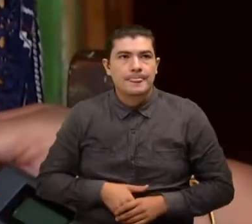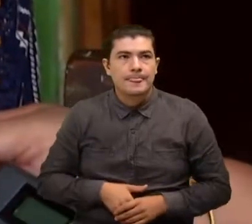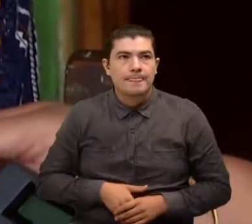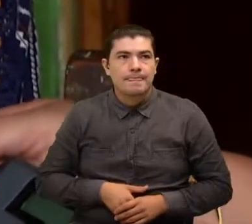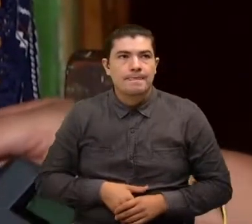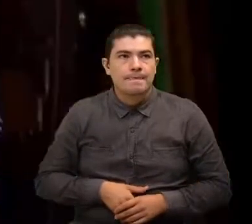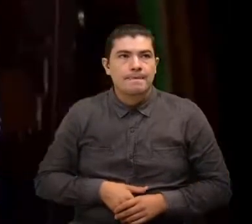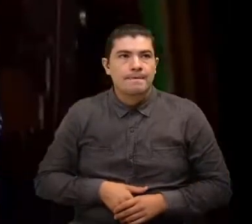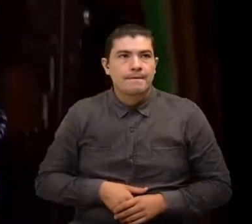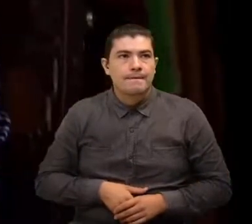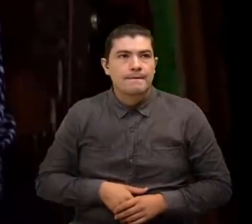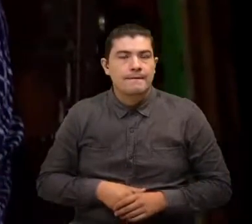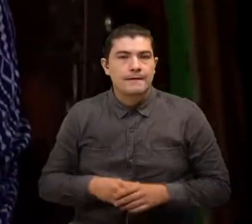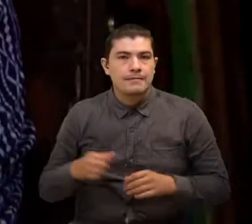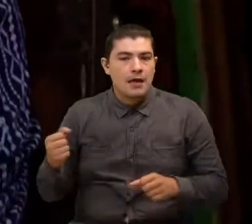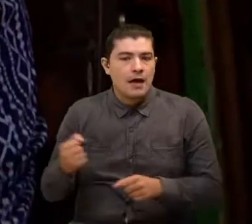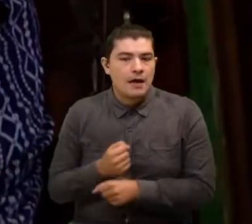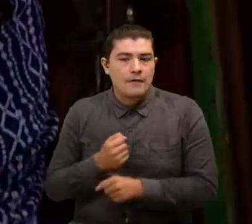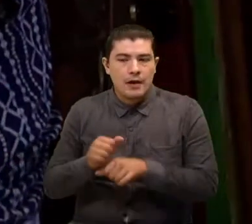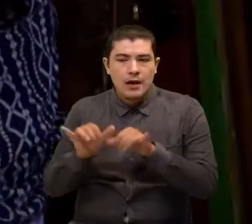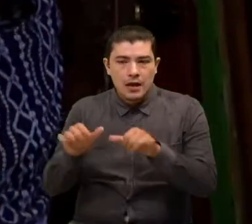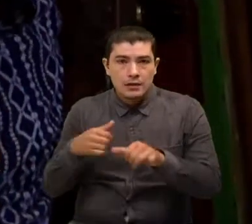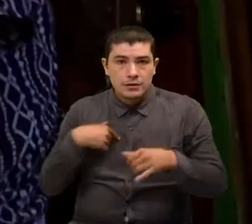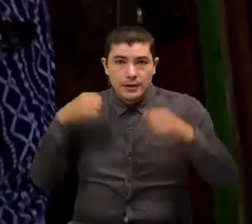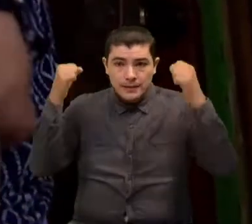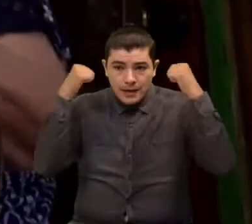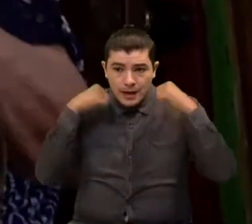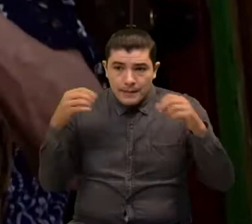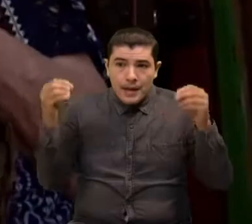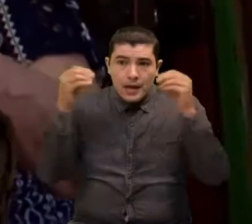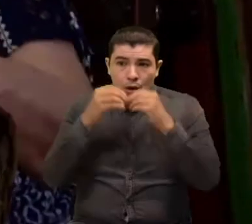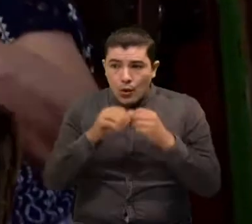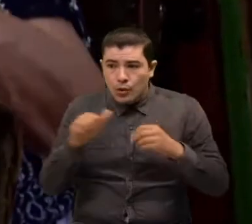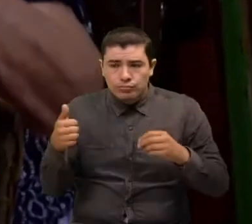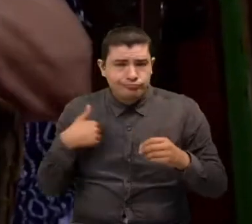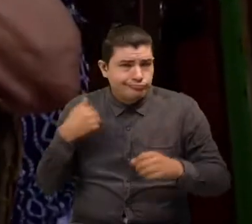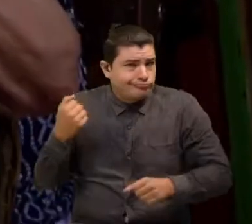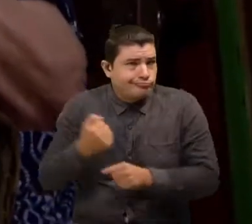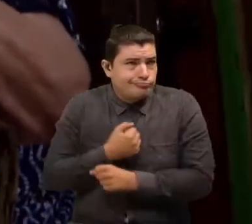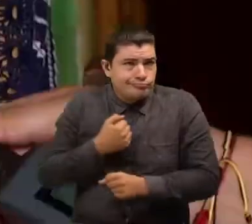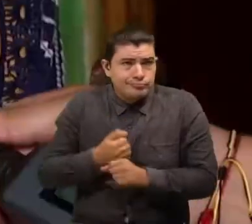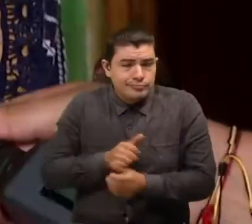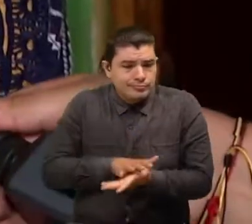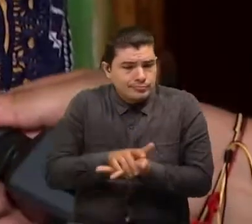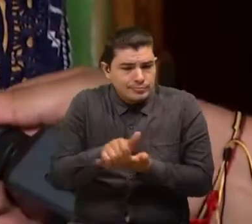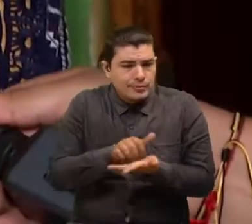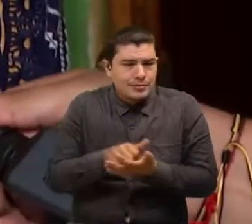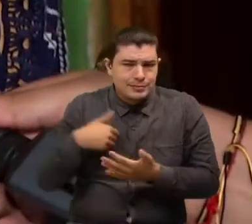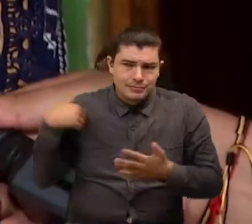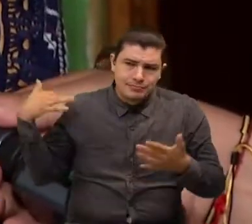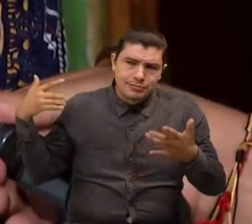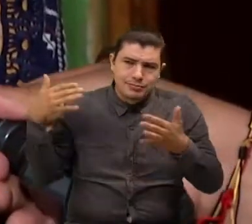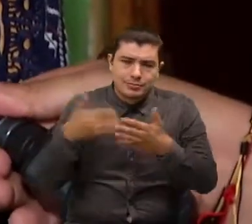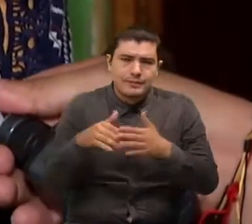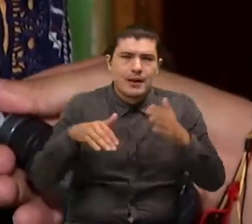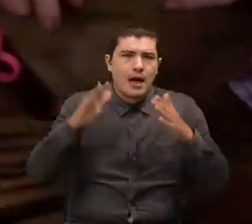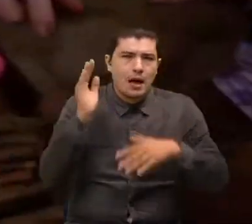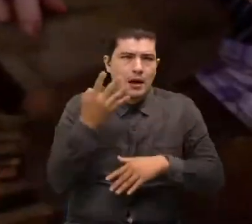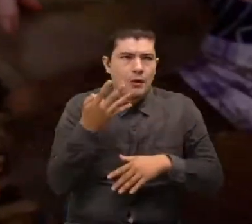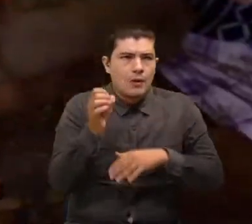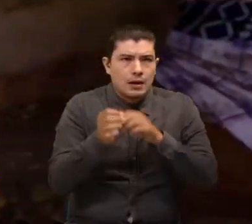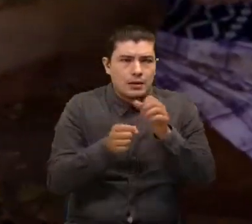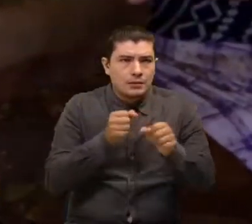porque como aquí en Piedecuesta no hay más nada así que se puede hacer, entonces uno labora el tabaco. Yo tengo ya como más de 40 años